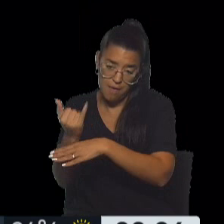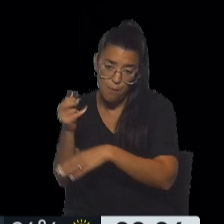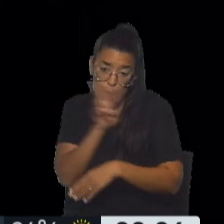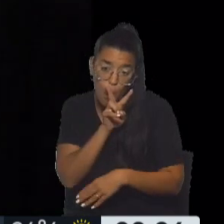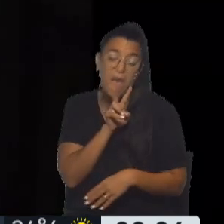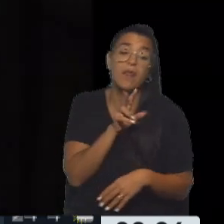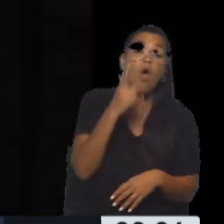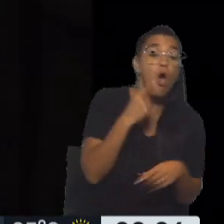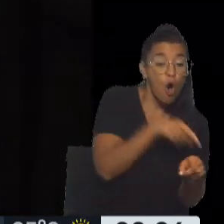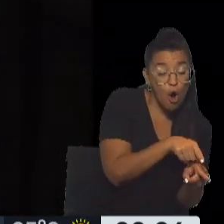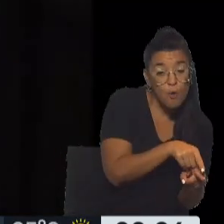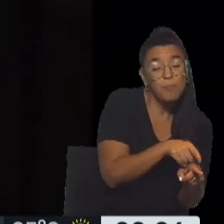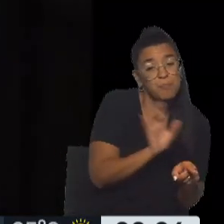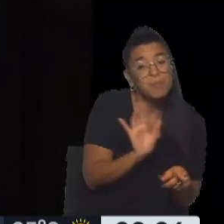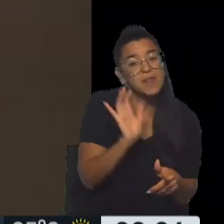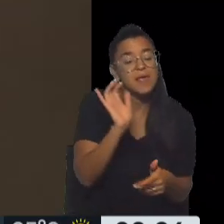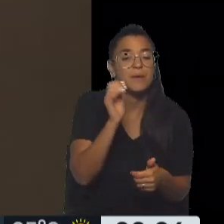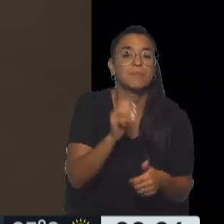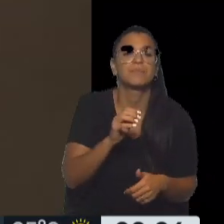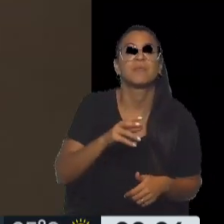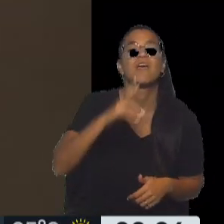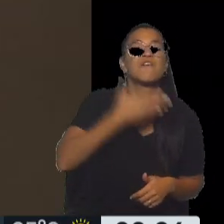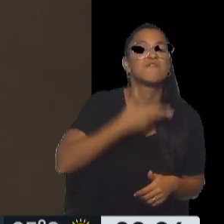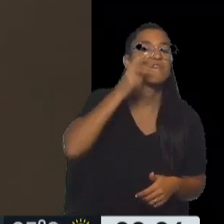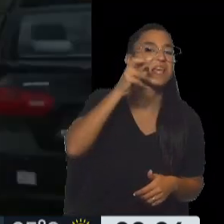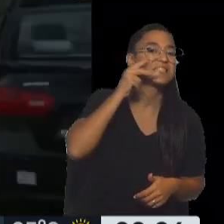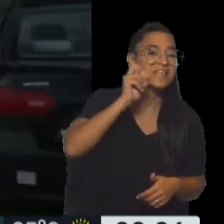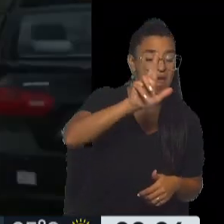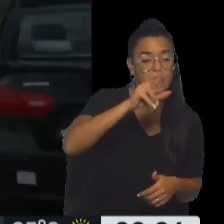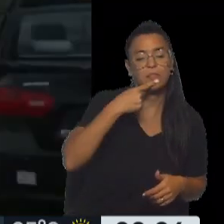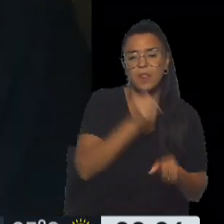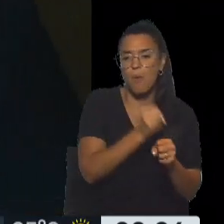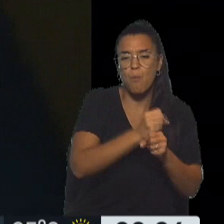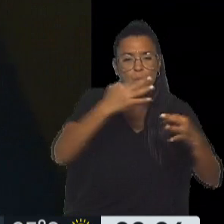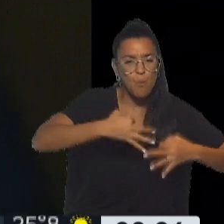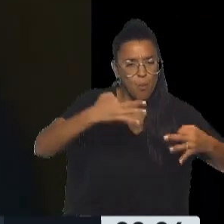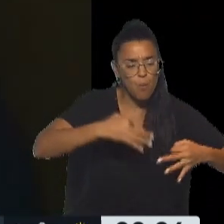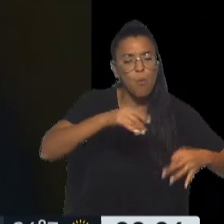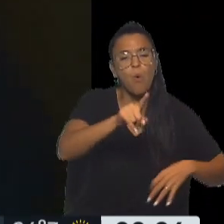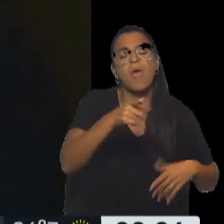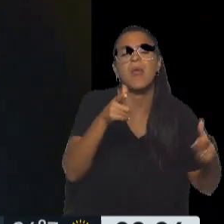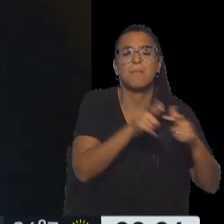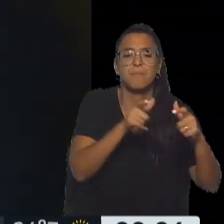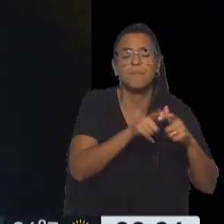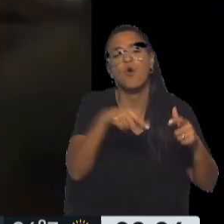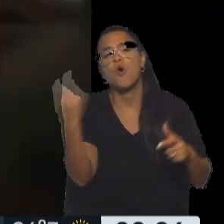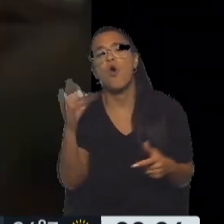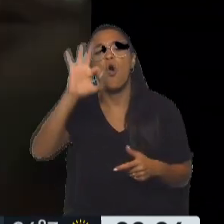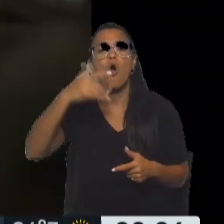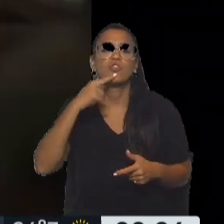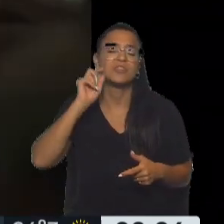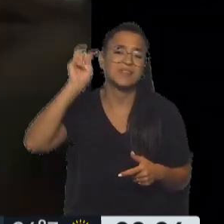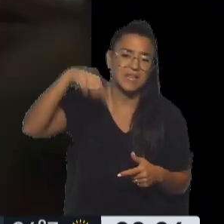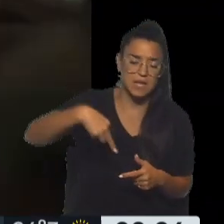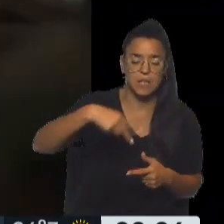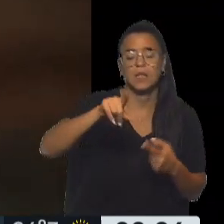Actor está la cosa por Brendan Fraser en un trabajo magnífico que hace en La Ballena. Austin Butler interpretando a